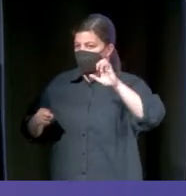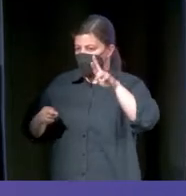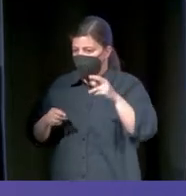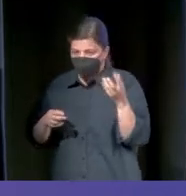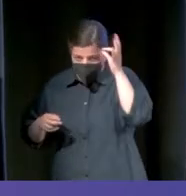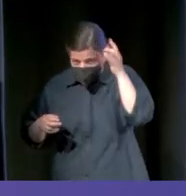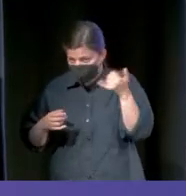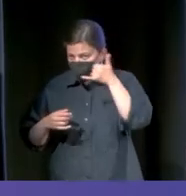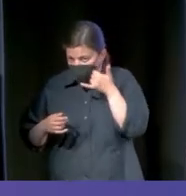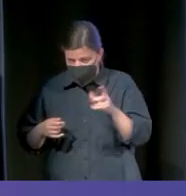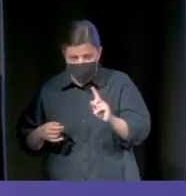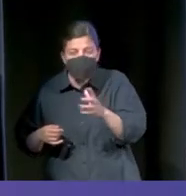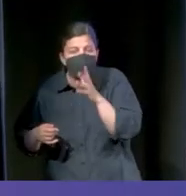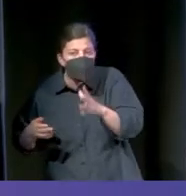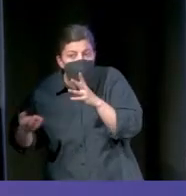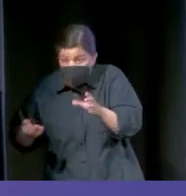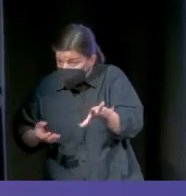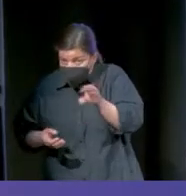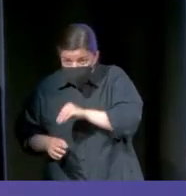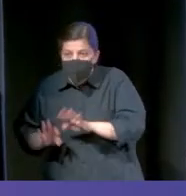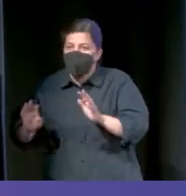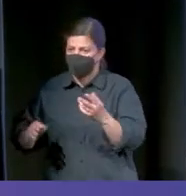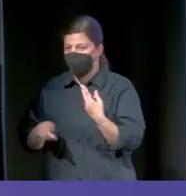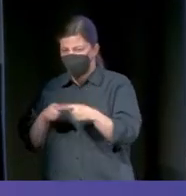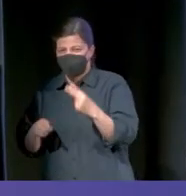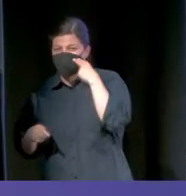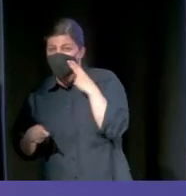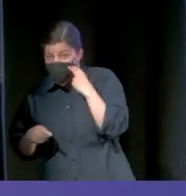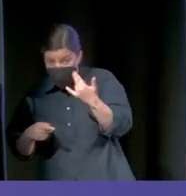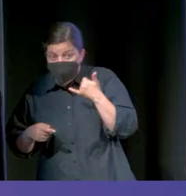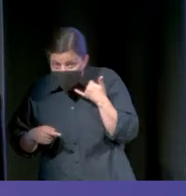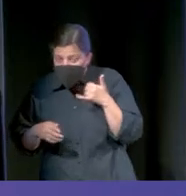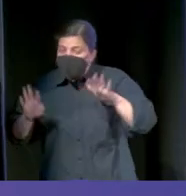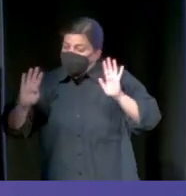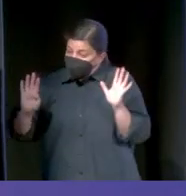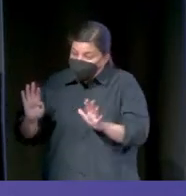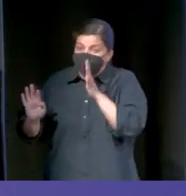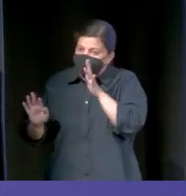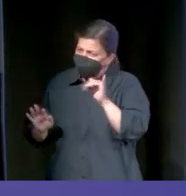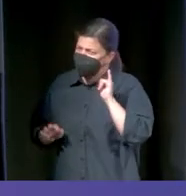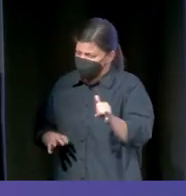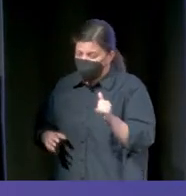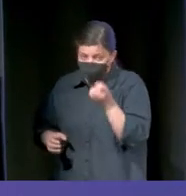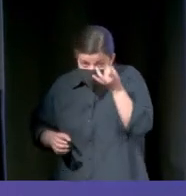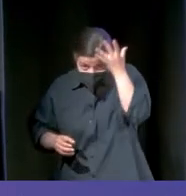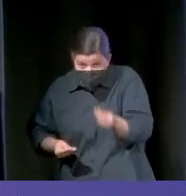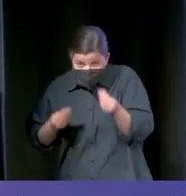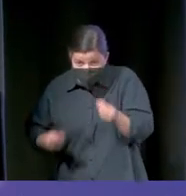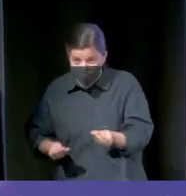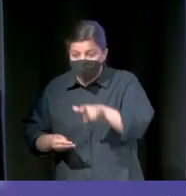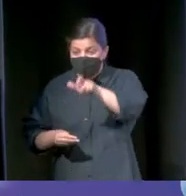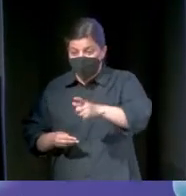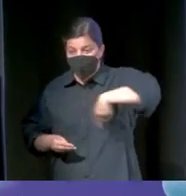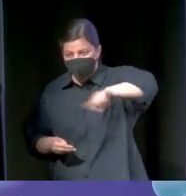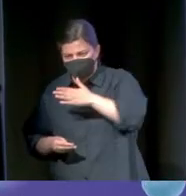pedazo como no me han llamado sin embargo me llaman para cosas de chocolatinas por algo será pues hubiese sido muy buena idea para la gente que